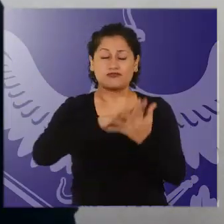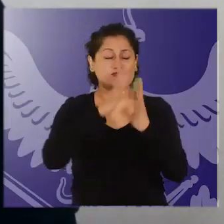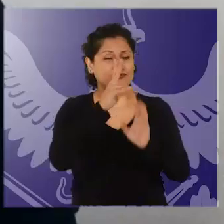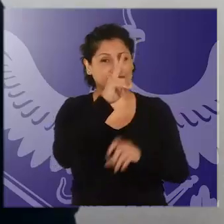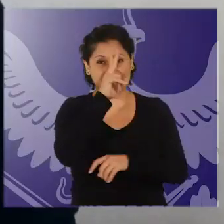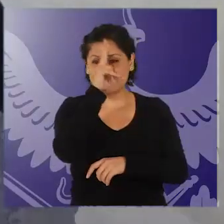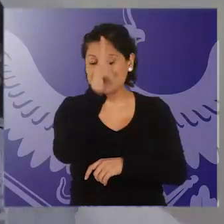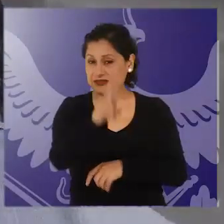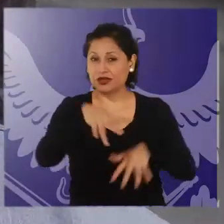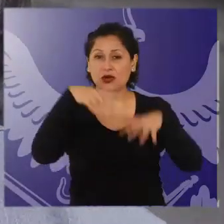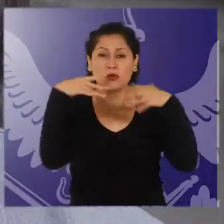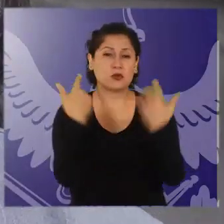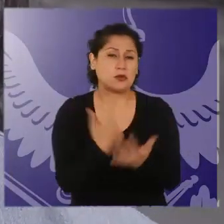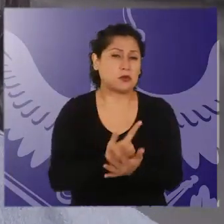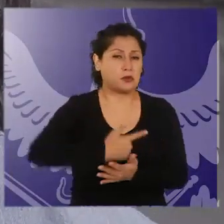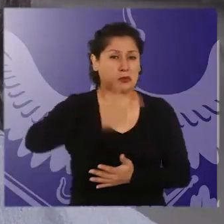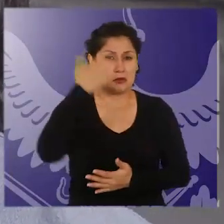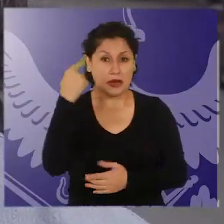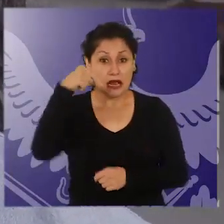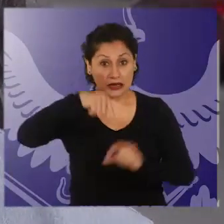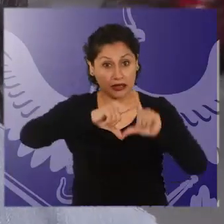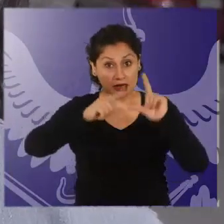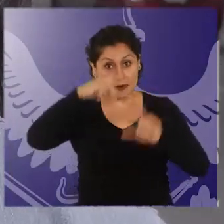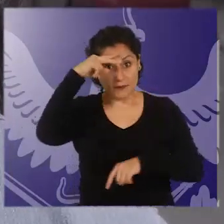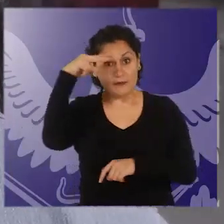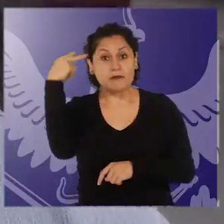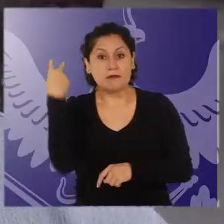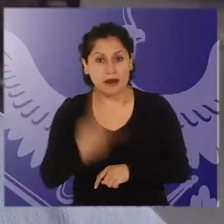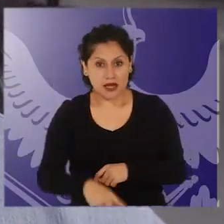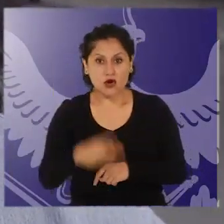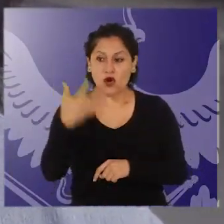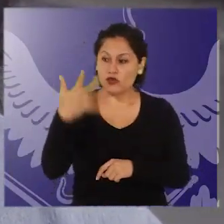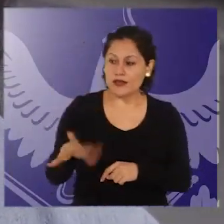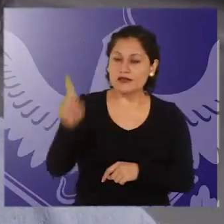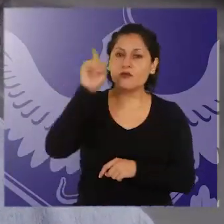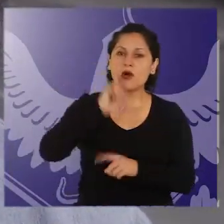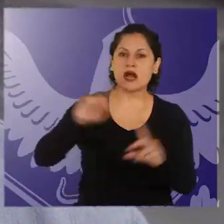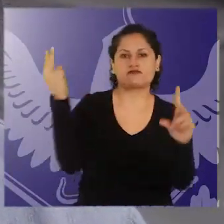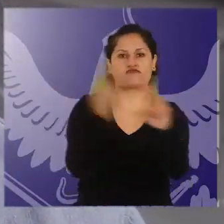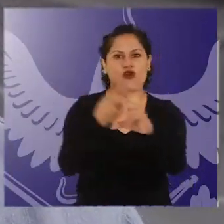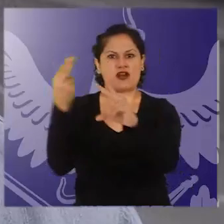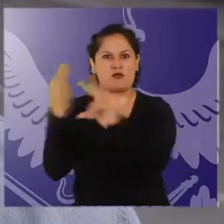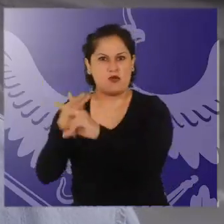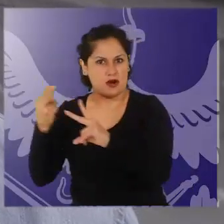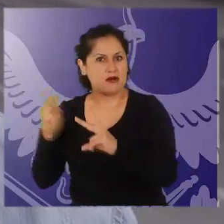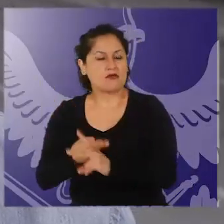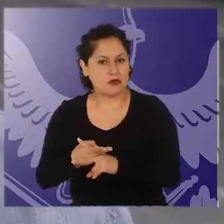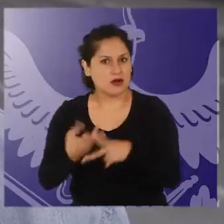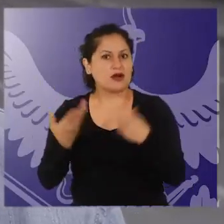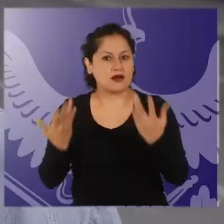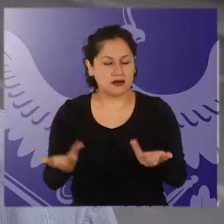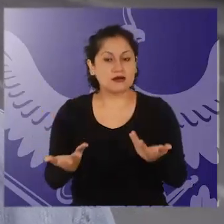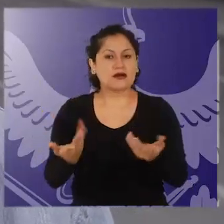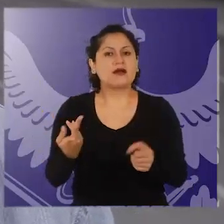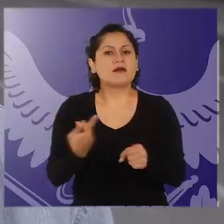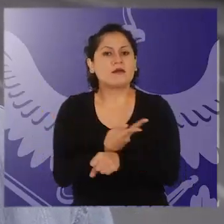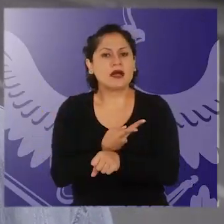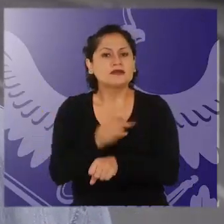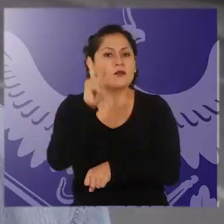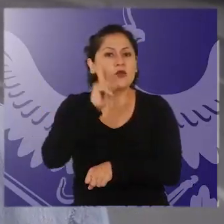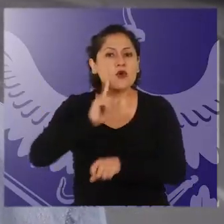extrema. México es un país donde mueren 10 mujeres cada día. Sin embargo, muchas de nuestras